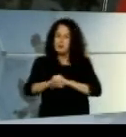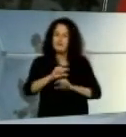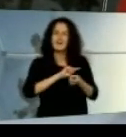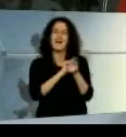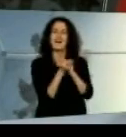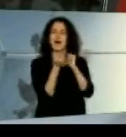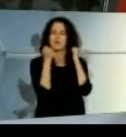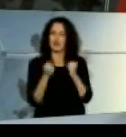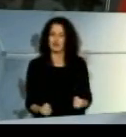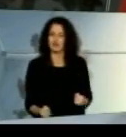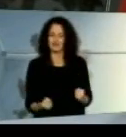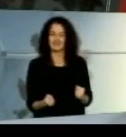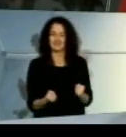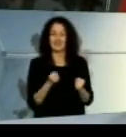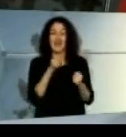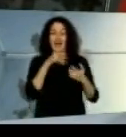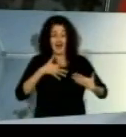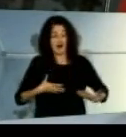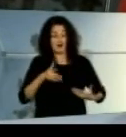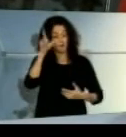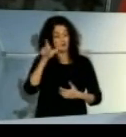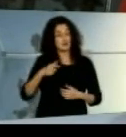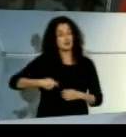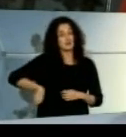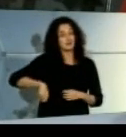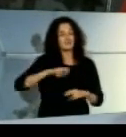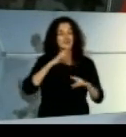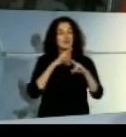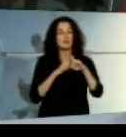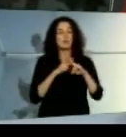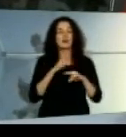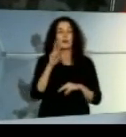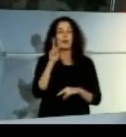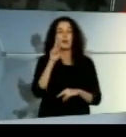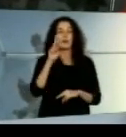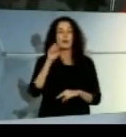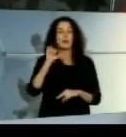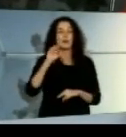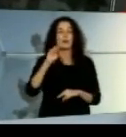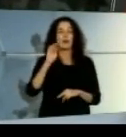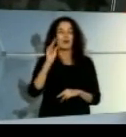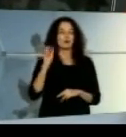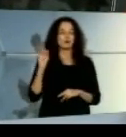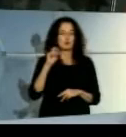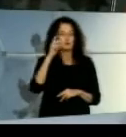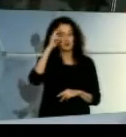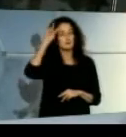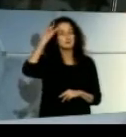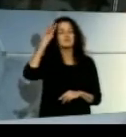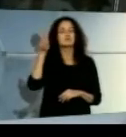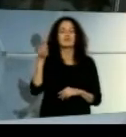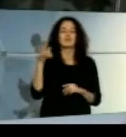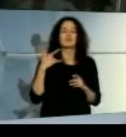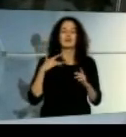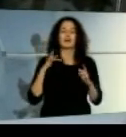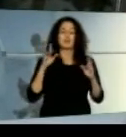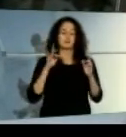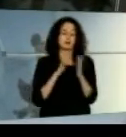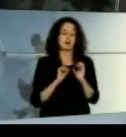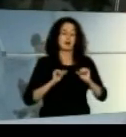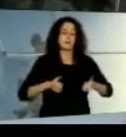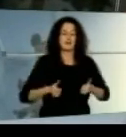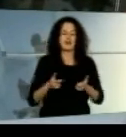Entra el que es actual presidente ahora, Pirtus, entró y entonces se hace, habían tenido la ventaja de que en